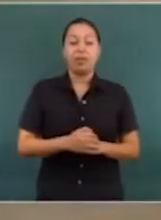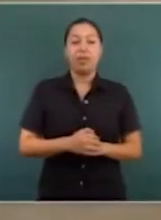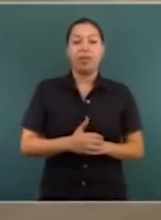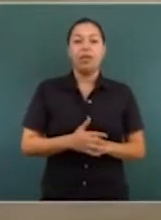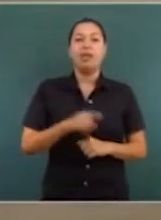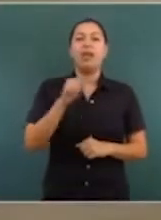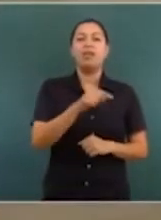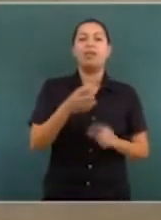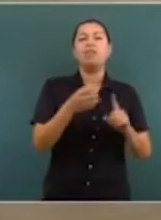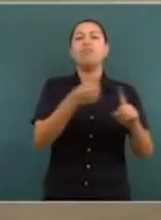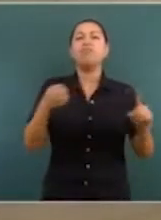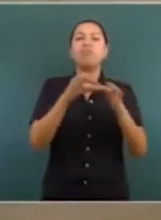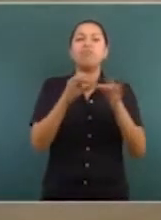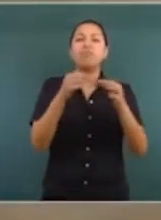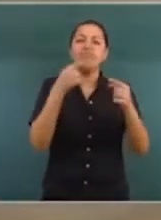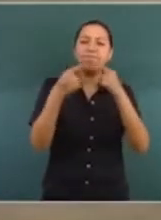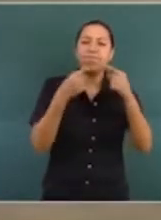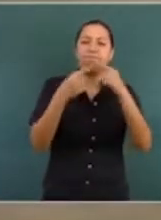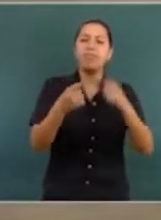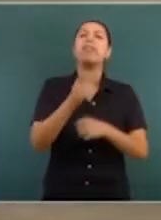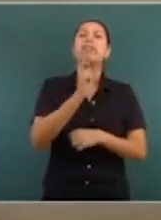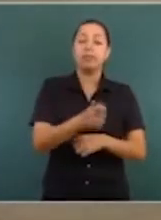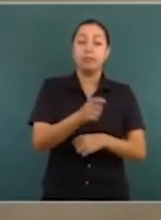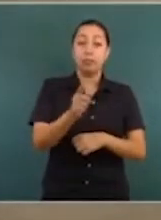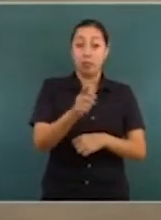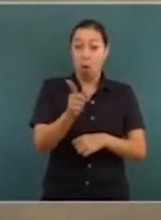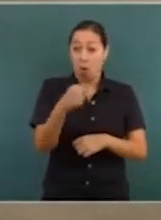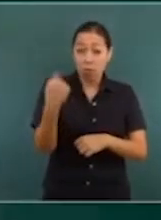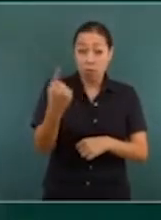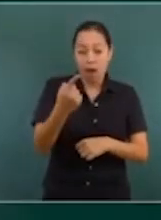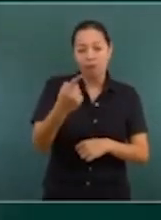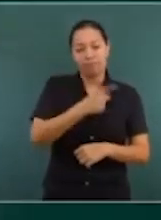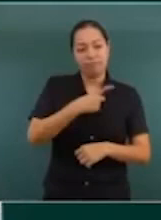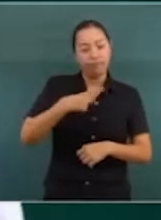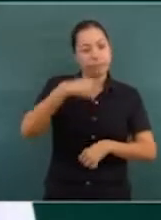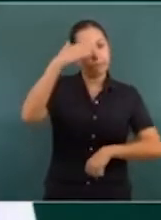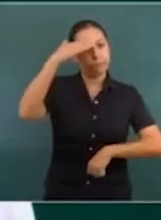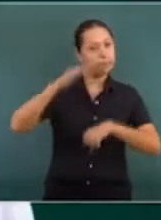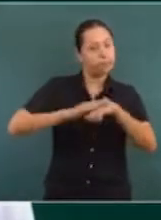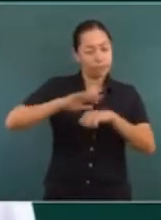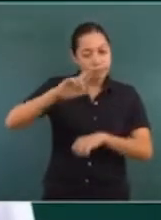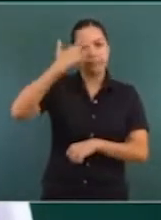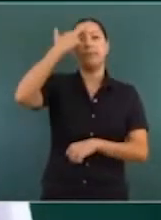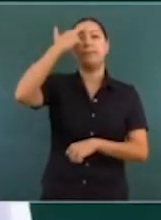Son homilías que deberían de recordarse.